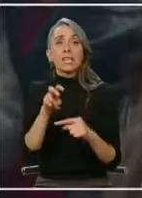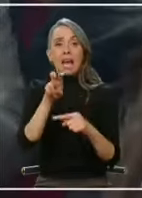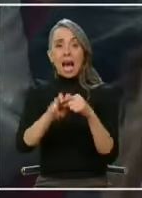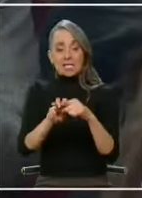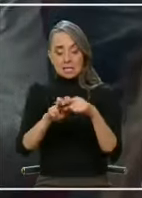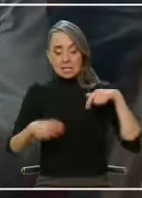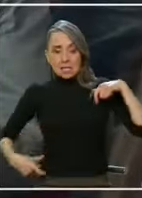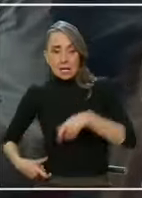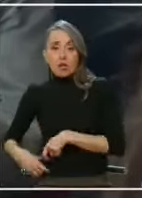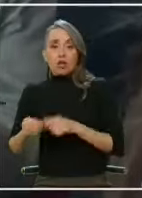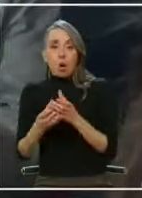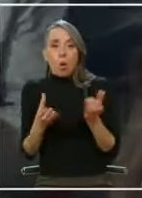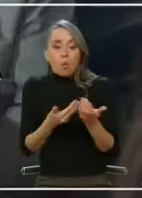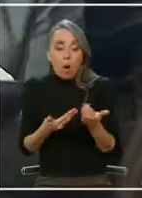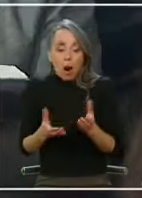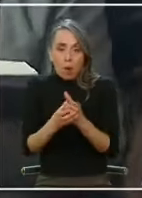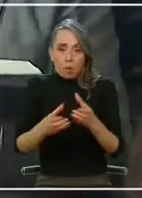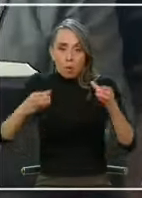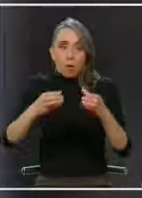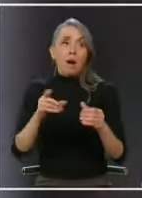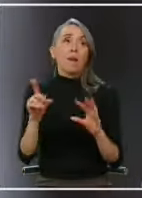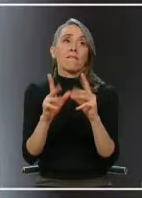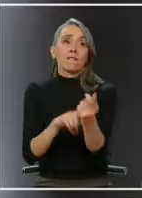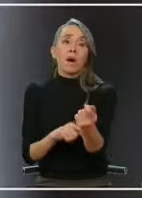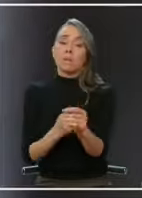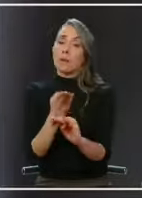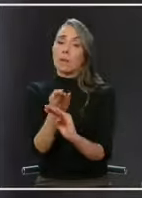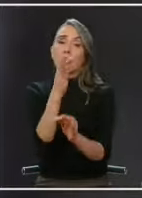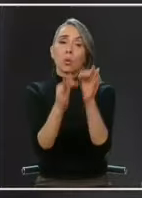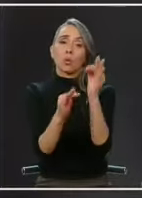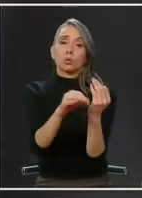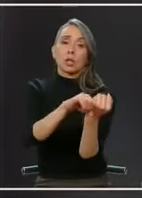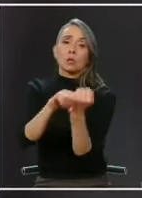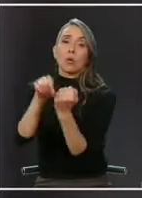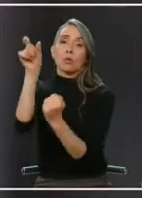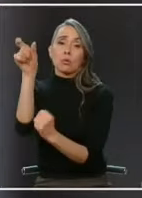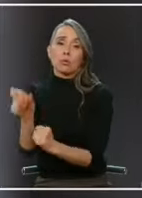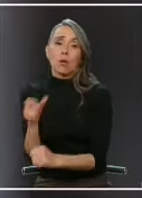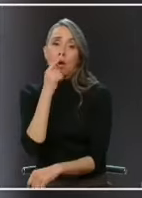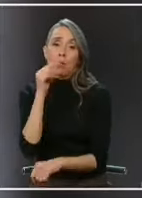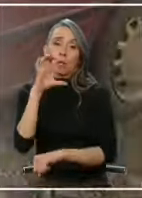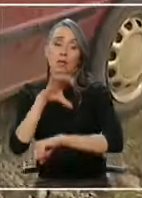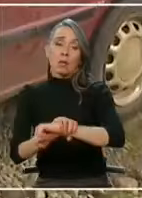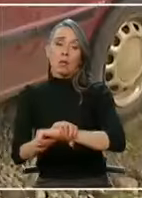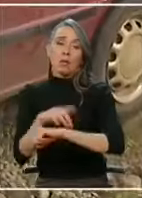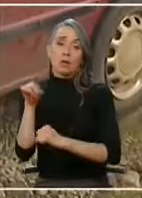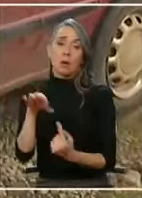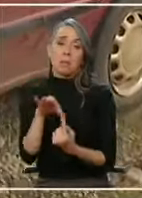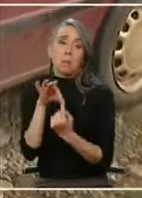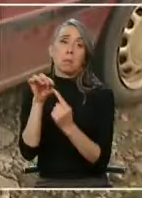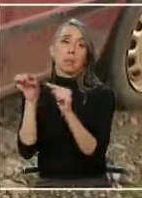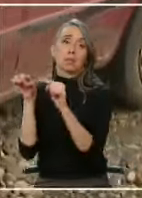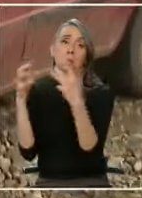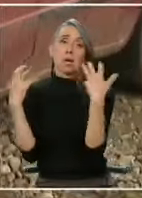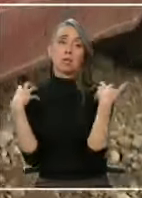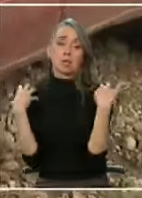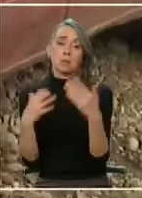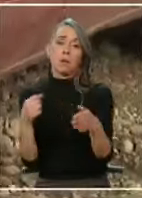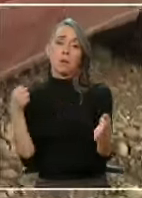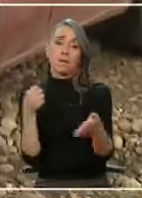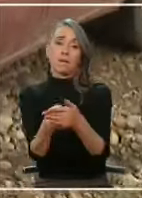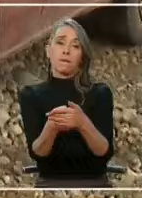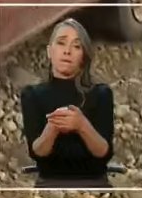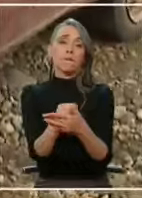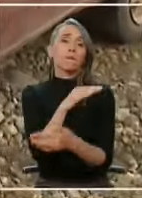correcta. Justicia es el anhelo de la familia en contra de quien fue detenido como principal responsable de este